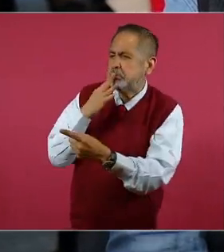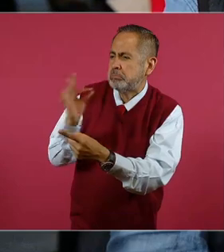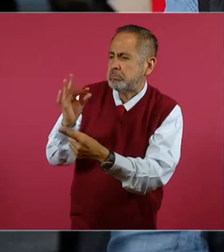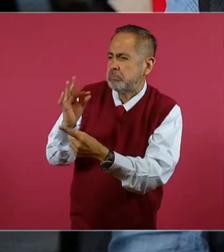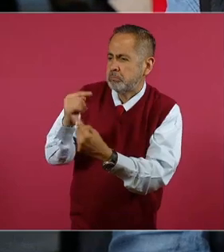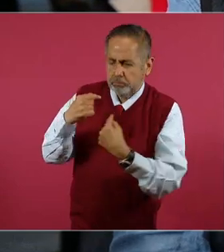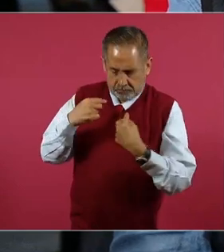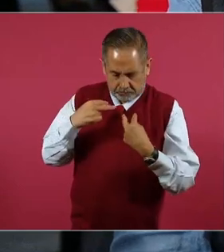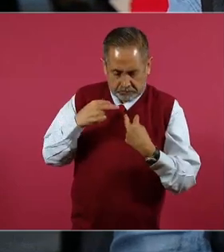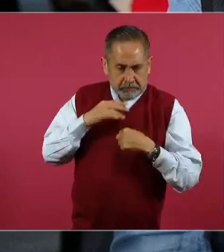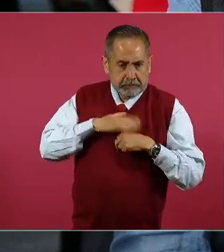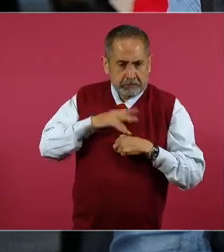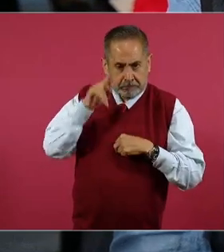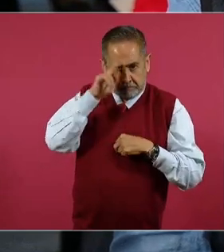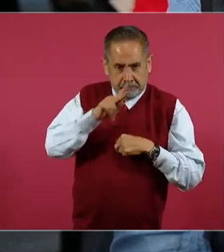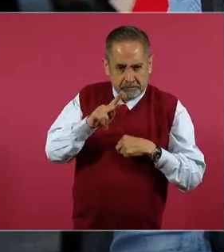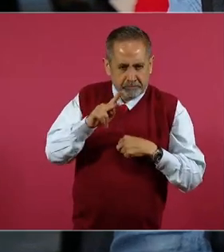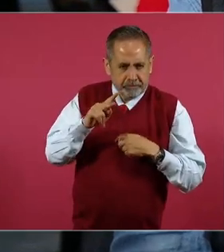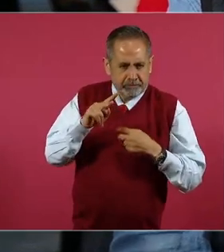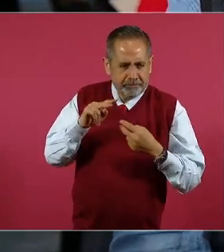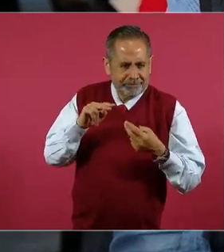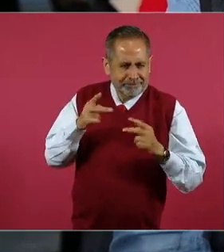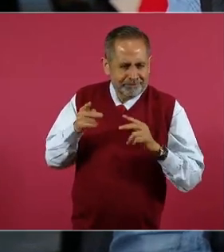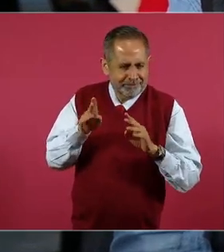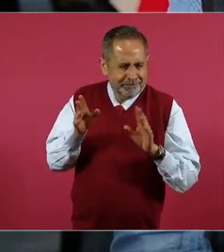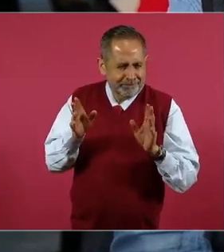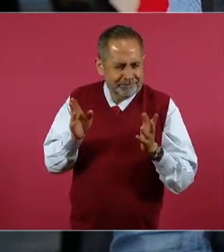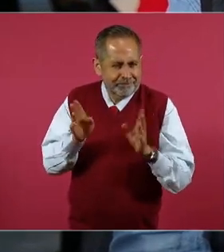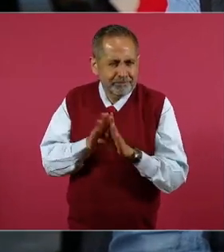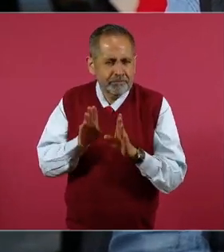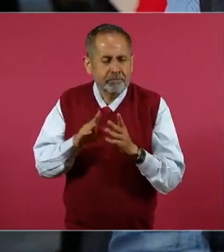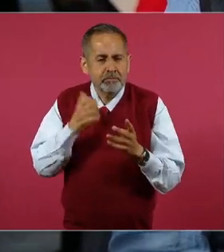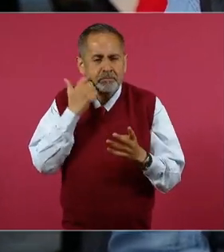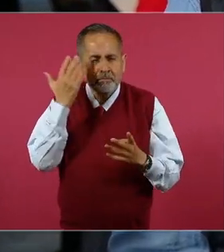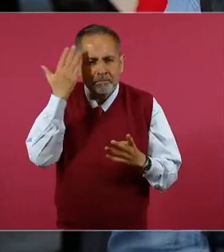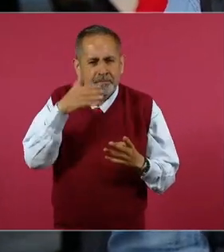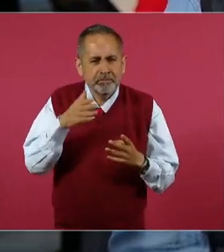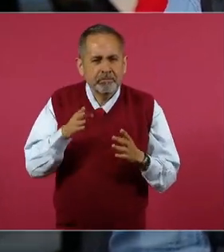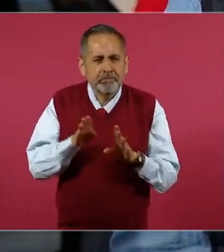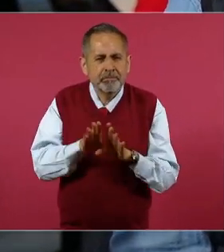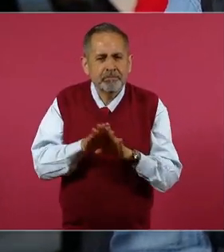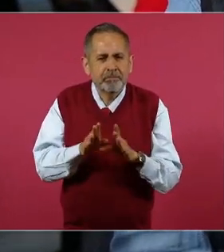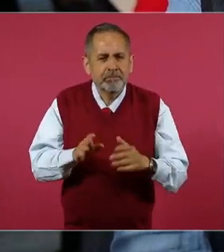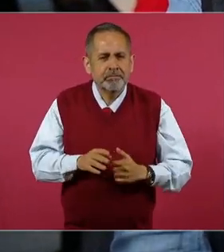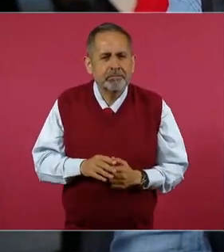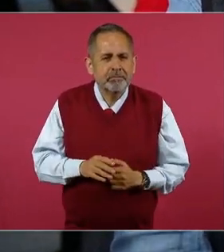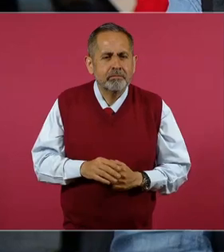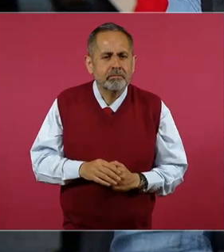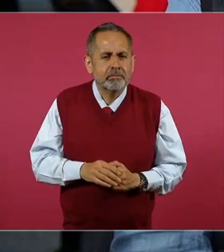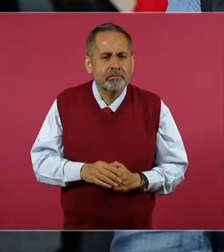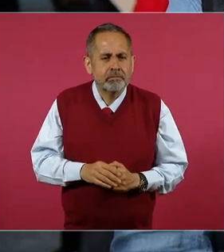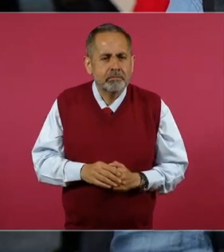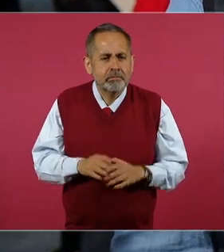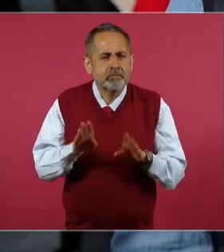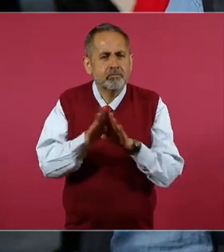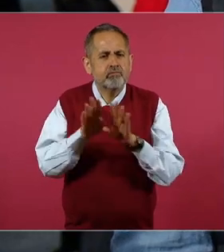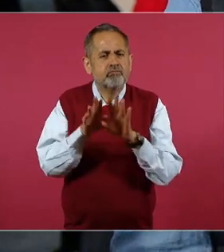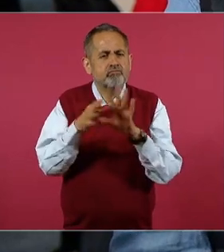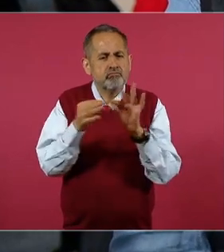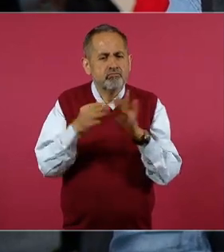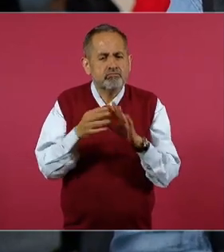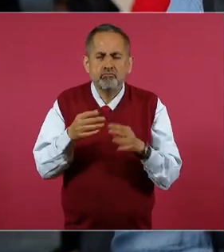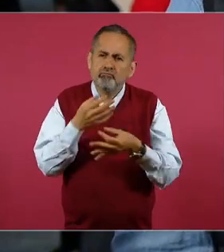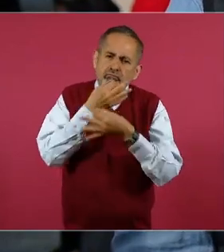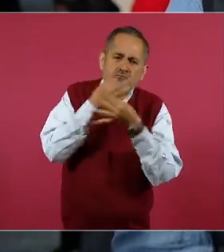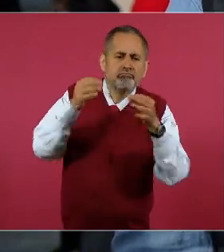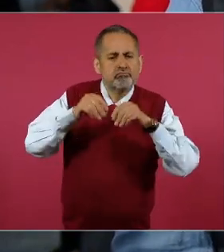propio ojo. Entonces, quisiera saber de qué manera pudiera dar un